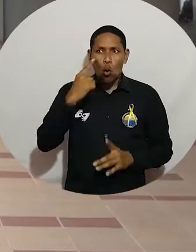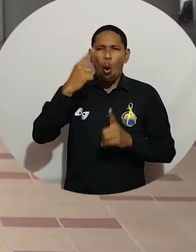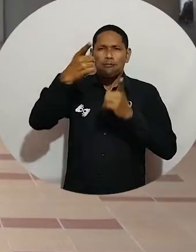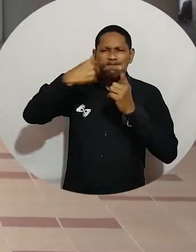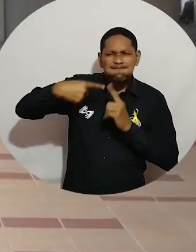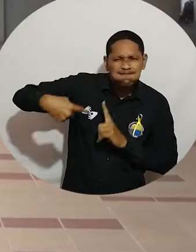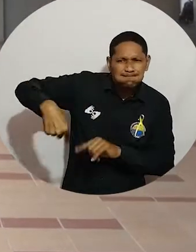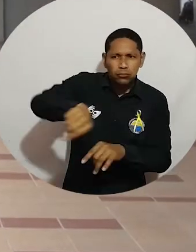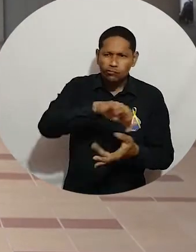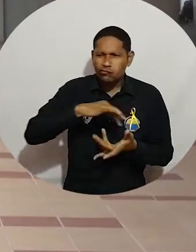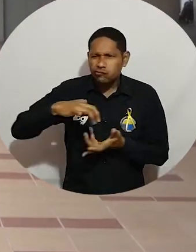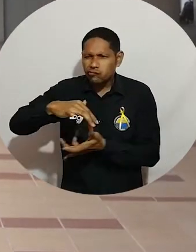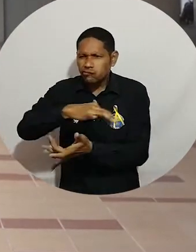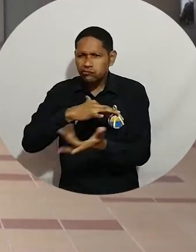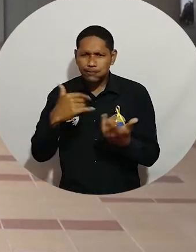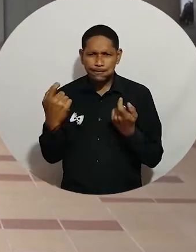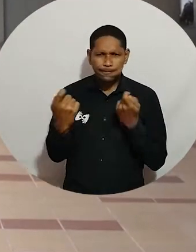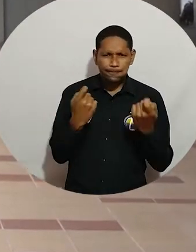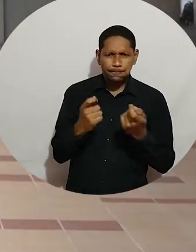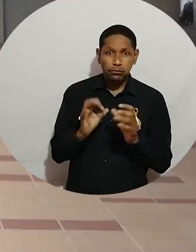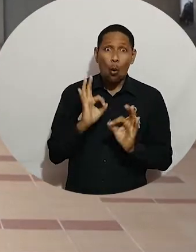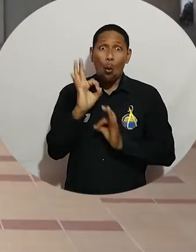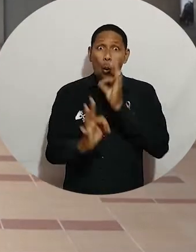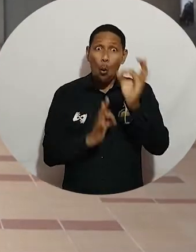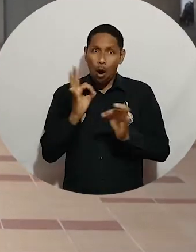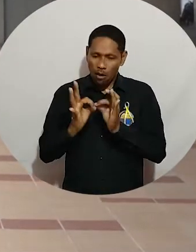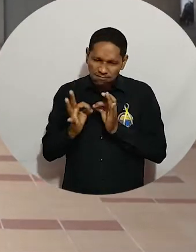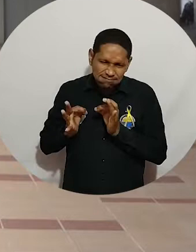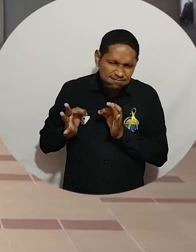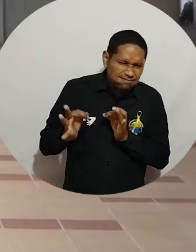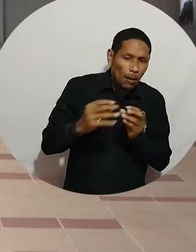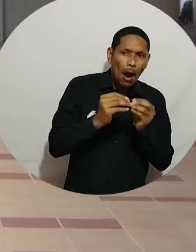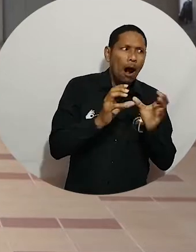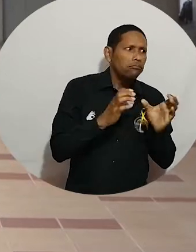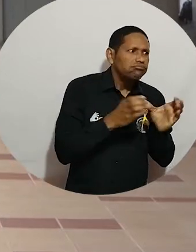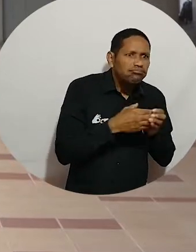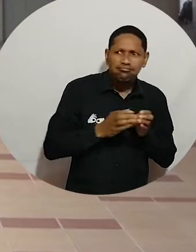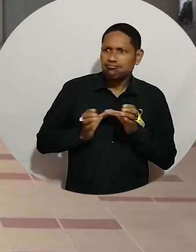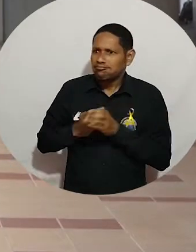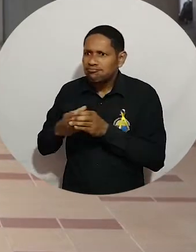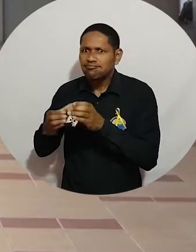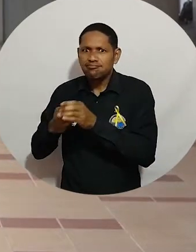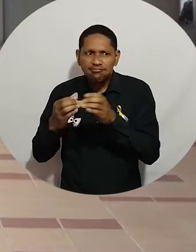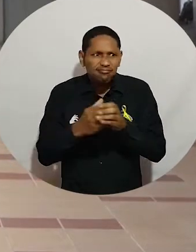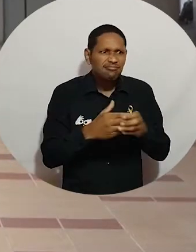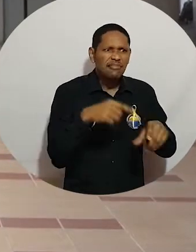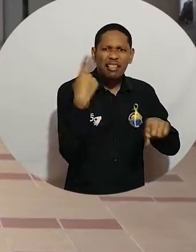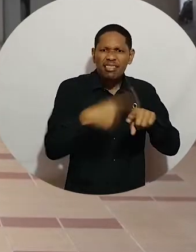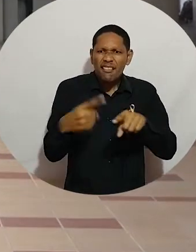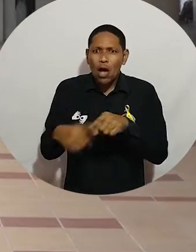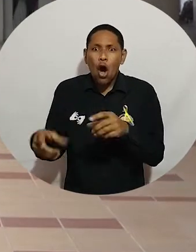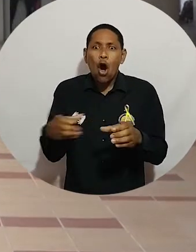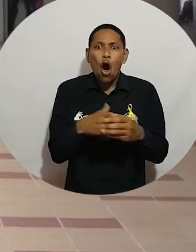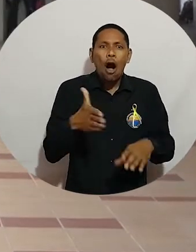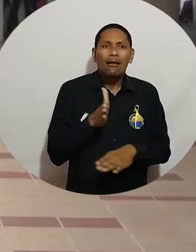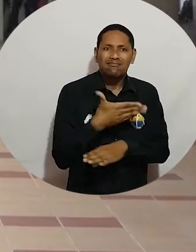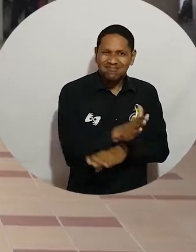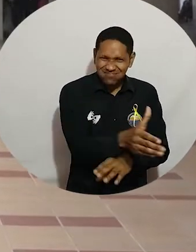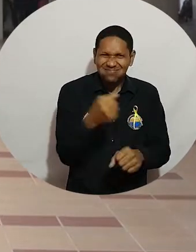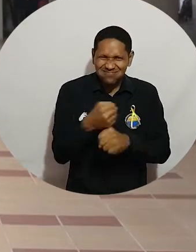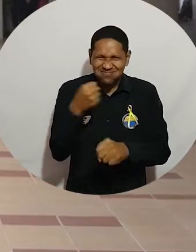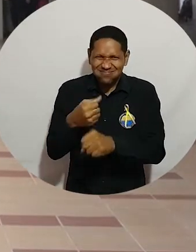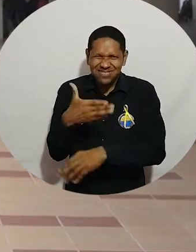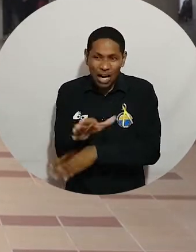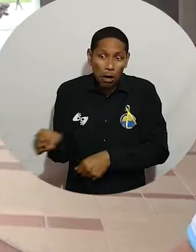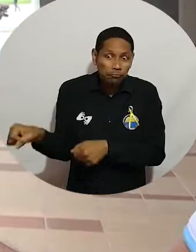ecoturismo sostenible y buscar la potencialización de las organizaciones solidarias, las asociaciones, cooperativas de pescadores